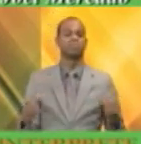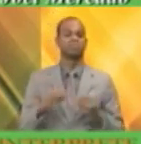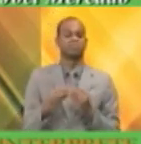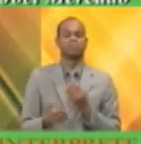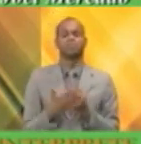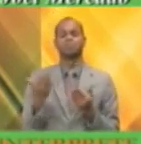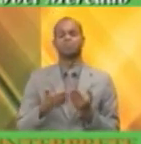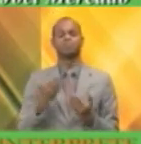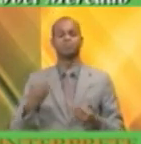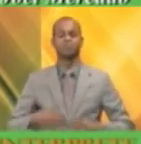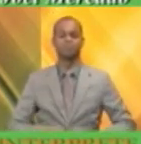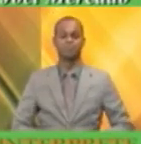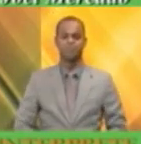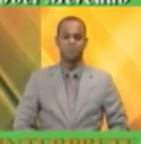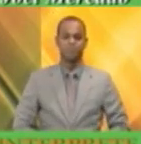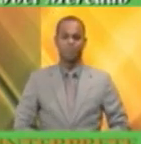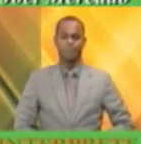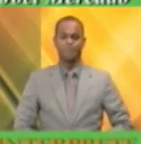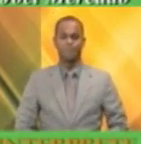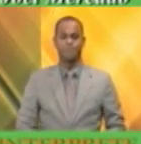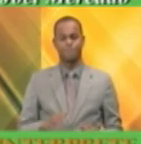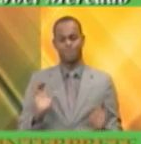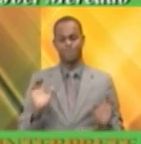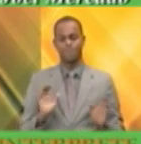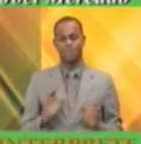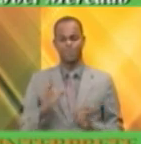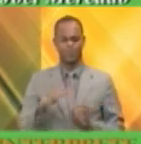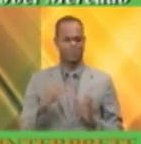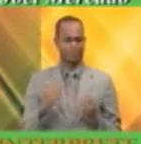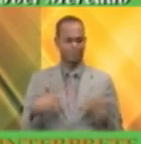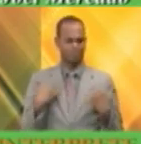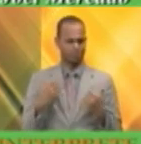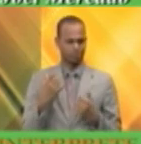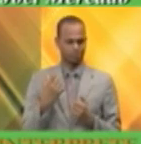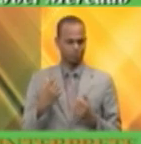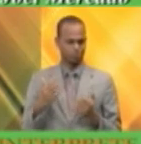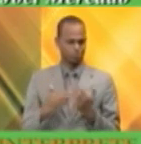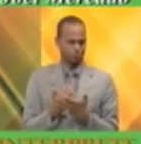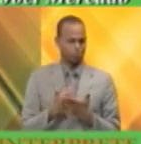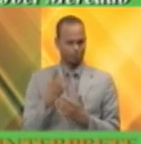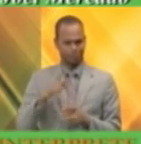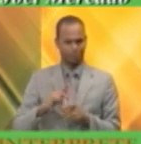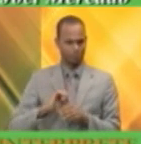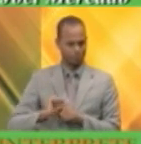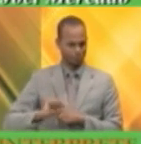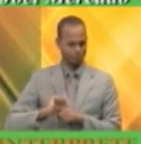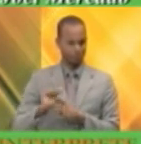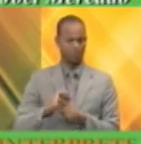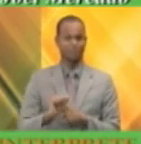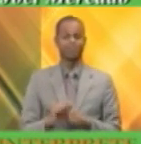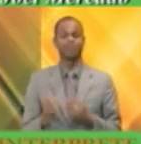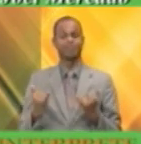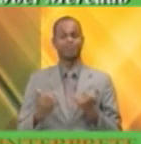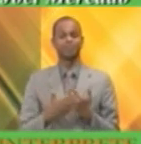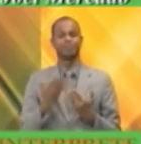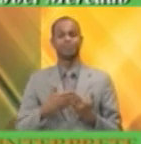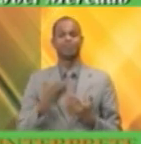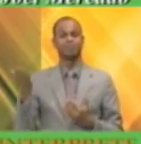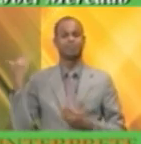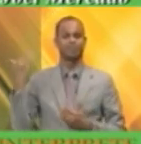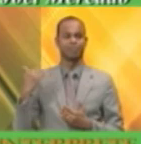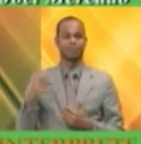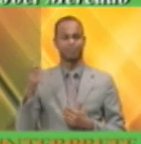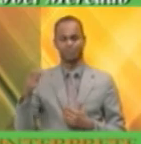fácil porque... Diríamos amateur, ¿no? Para que se profesionalicen. Para sí, se nos ha hecho mucho más fácil porque anteriormente nada